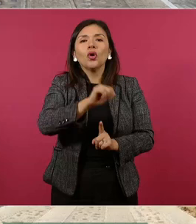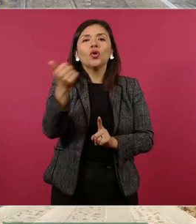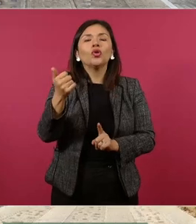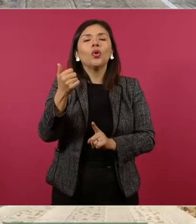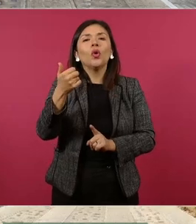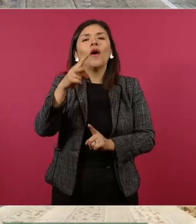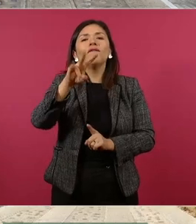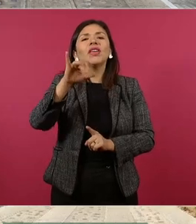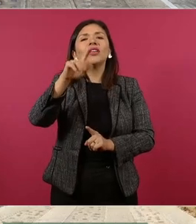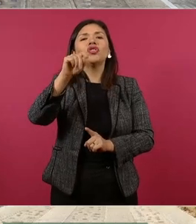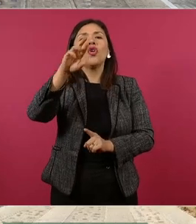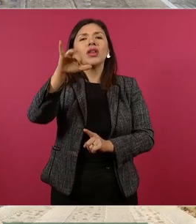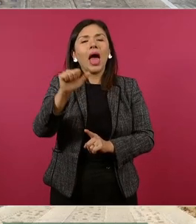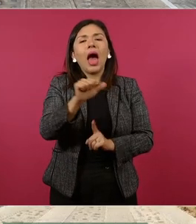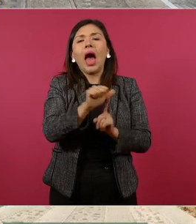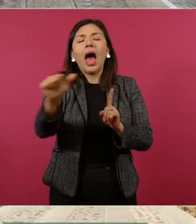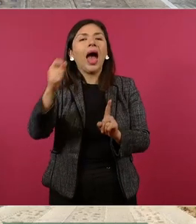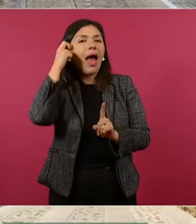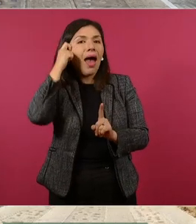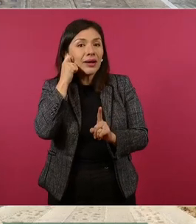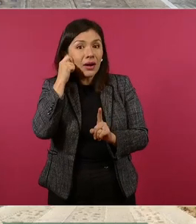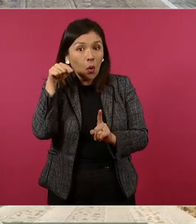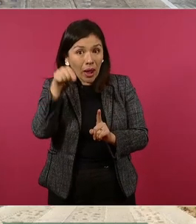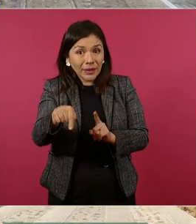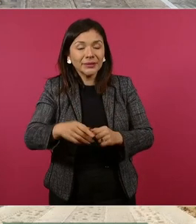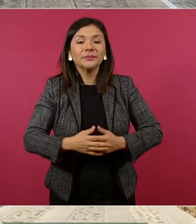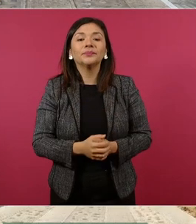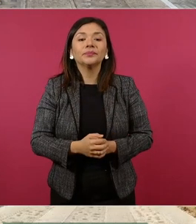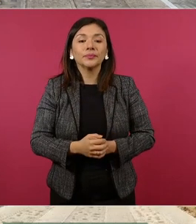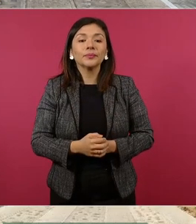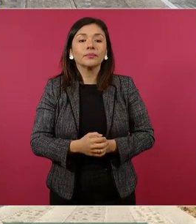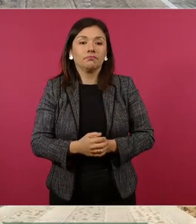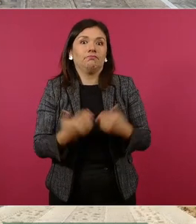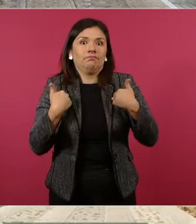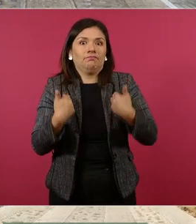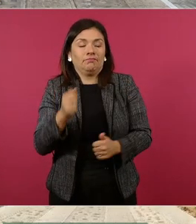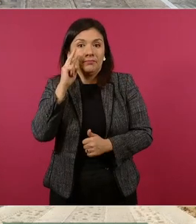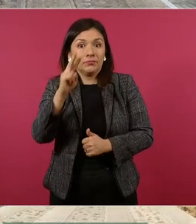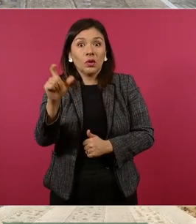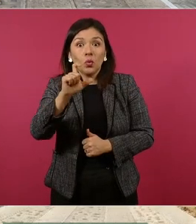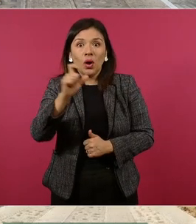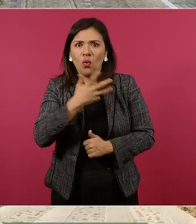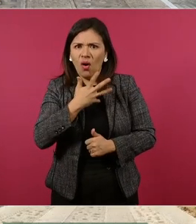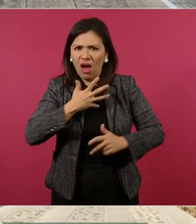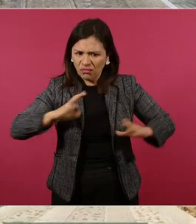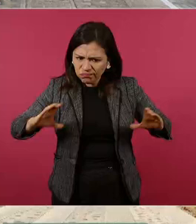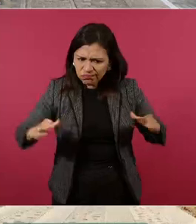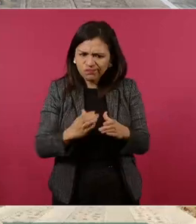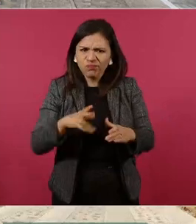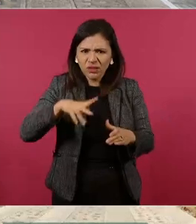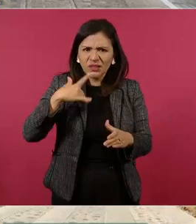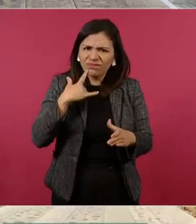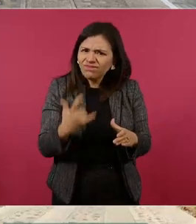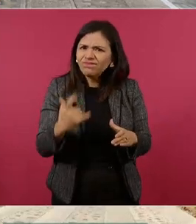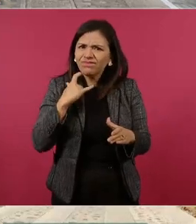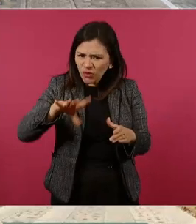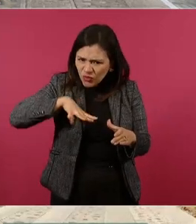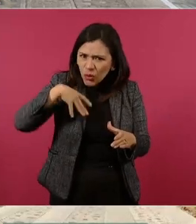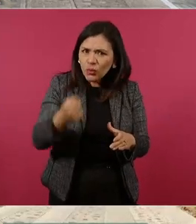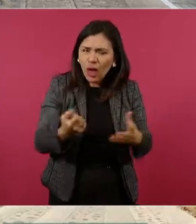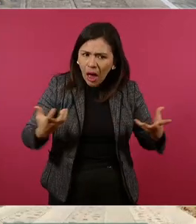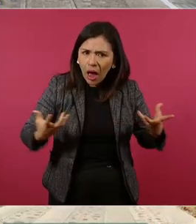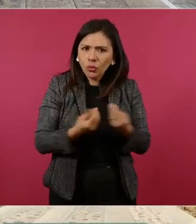igualapa a Guerrero aquí pues queda claro que cuando se unen las fuerzas en la comunidad pues